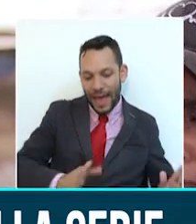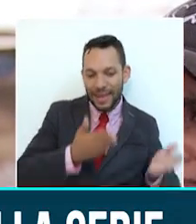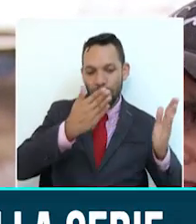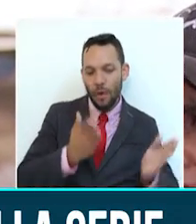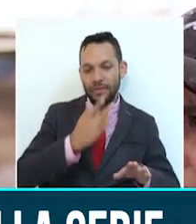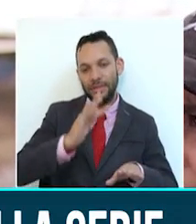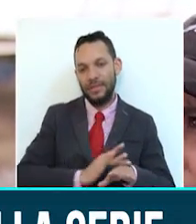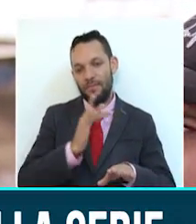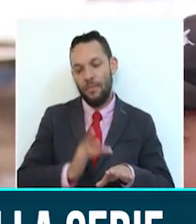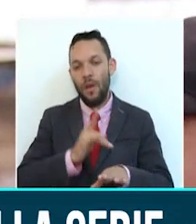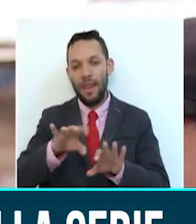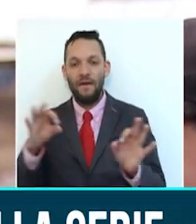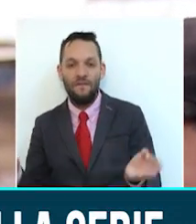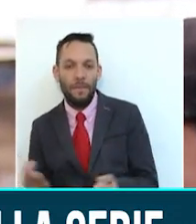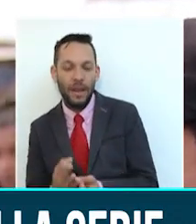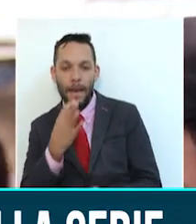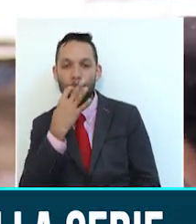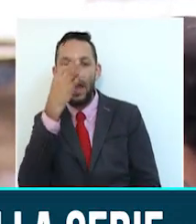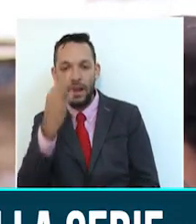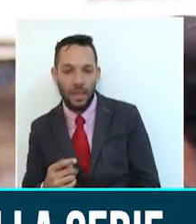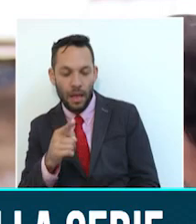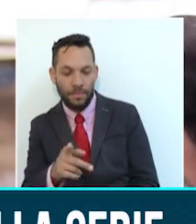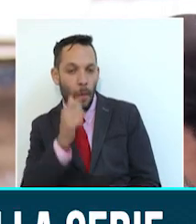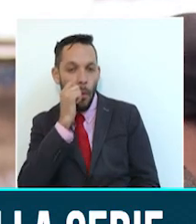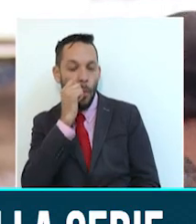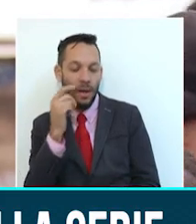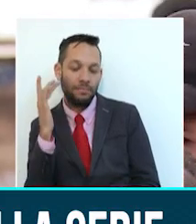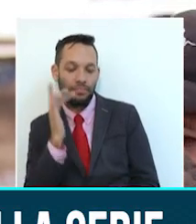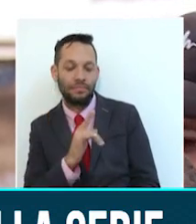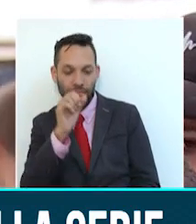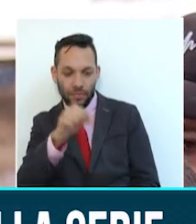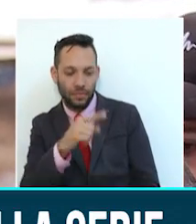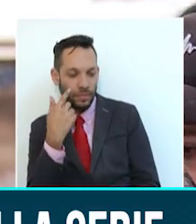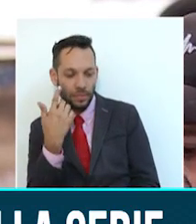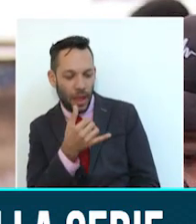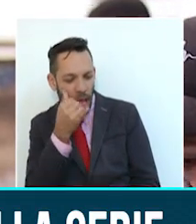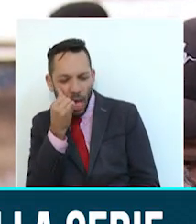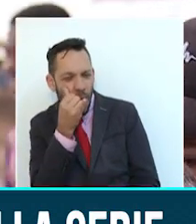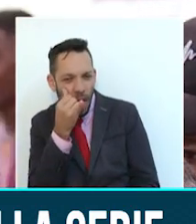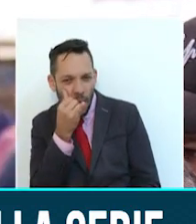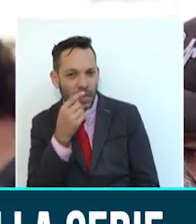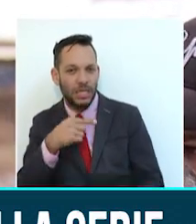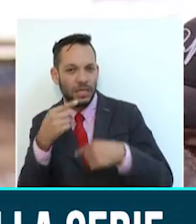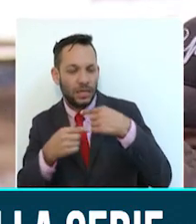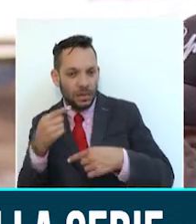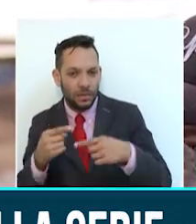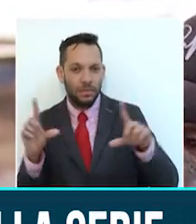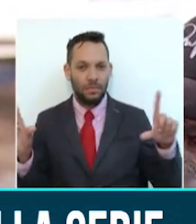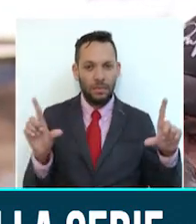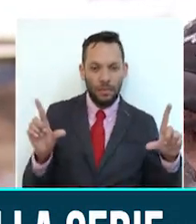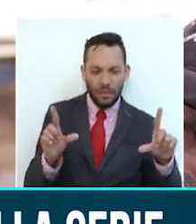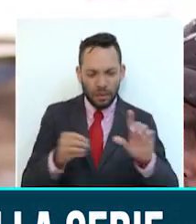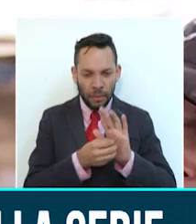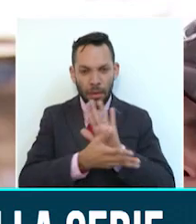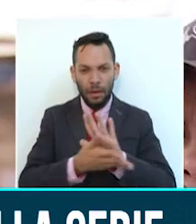muy bonita porque es una historia real, es muy humana, ¿no? Entonces yo creo que esta clase de historias que hacen ahora los canales